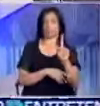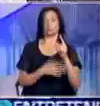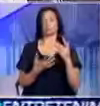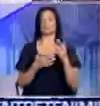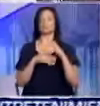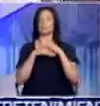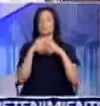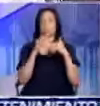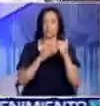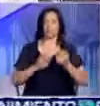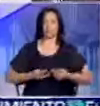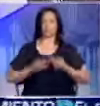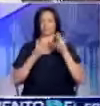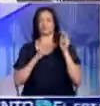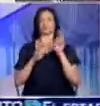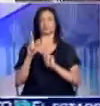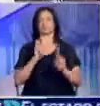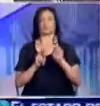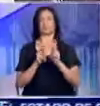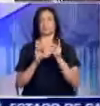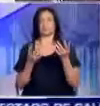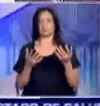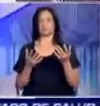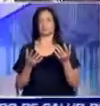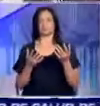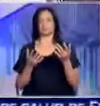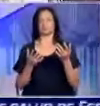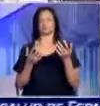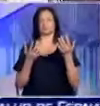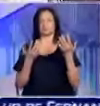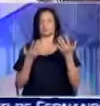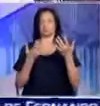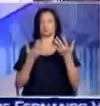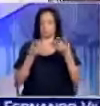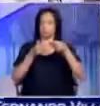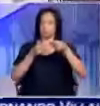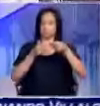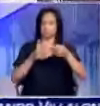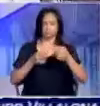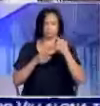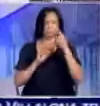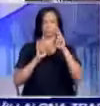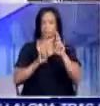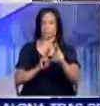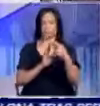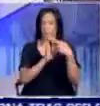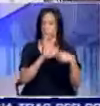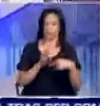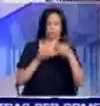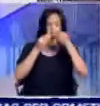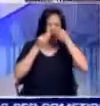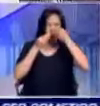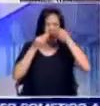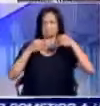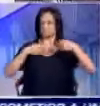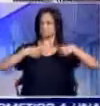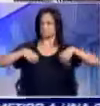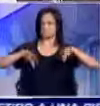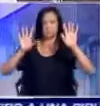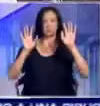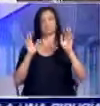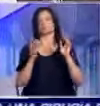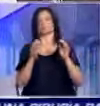es acomodarle la vida a la gente cuando ya ha perdido todo respeto a los protocolos y a las